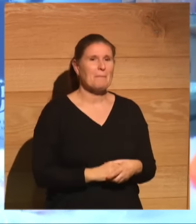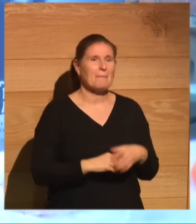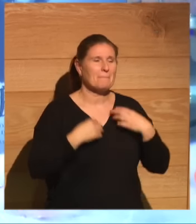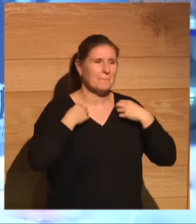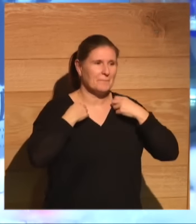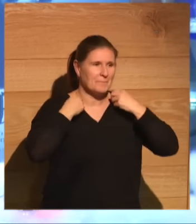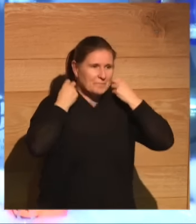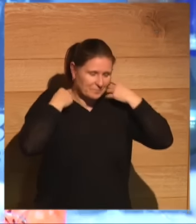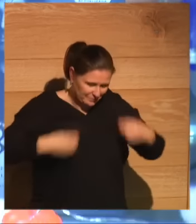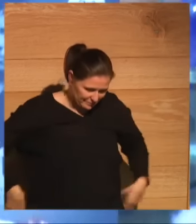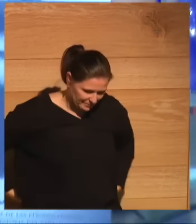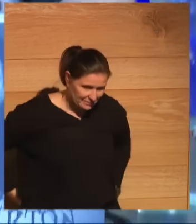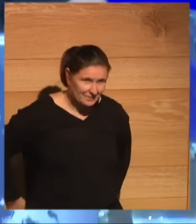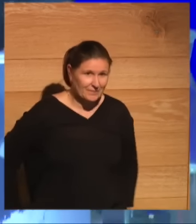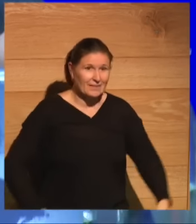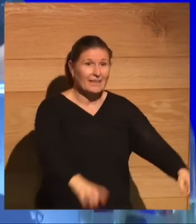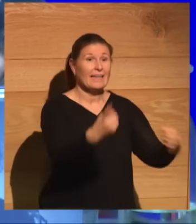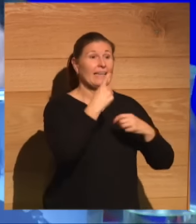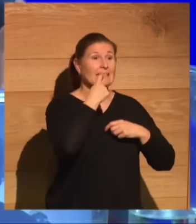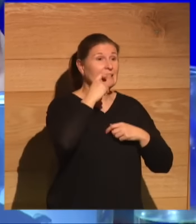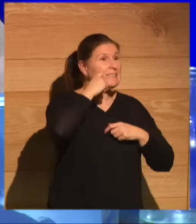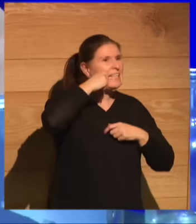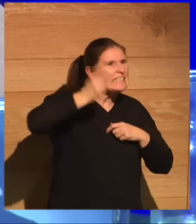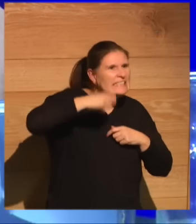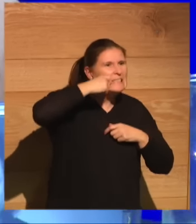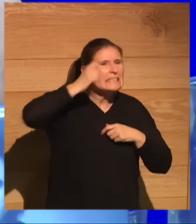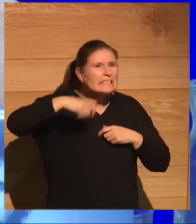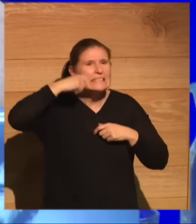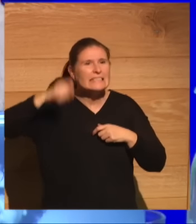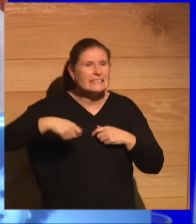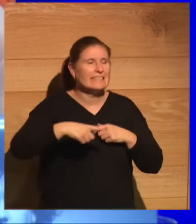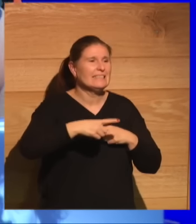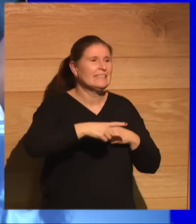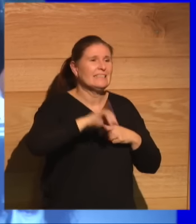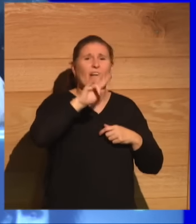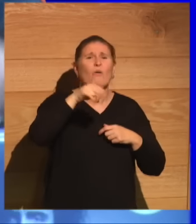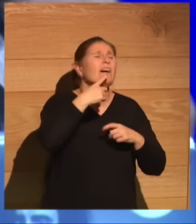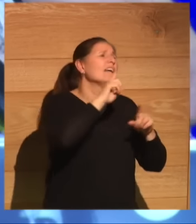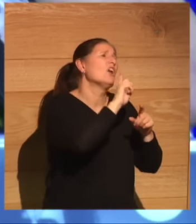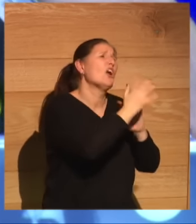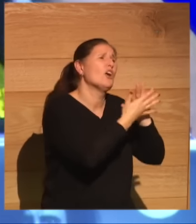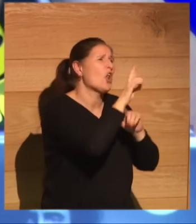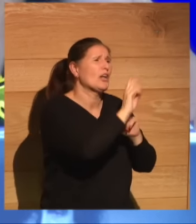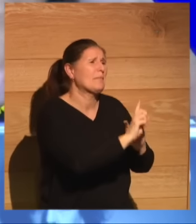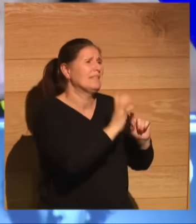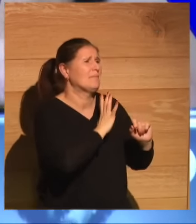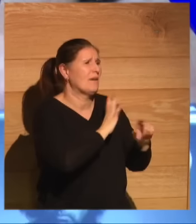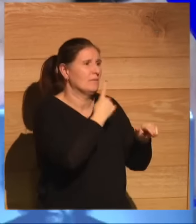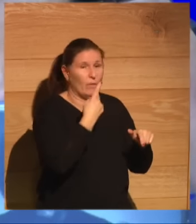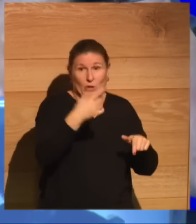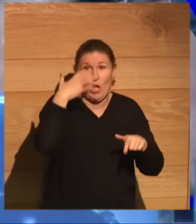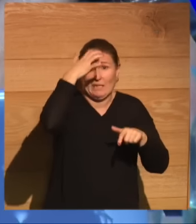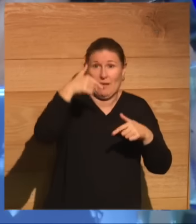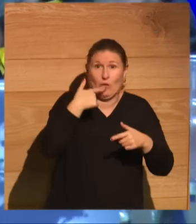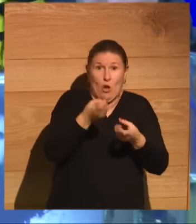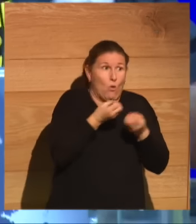Que se está arrancando dientes y de que no, Juan, por favor, que ya te lo hemos discutido, ¿no? Si quieres por eso. Bueno, pues díselo a Tim Burton,